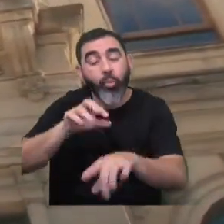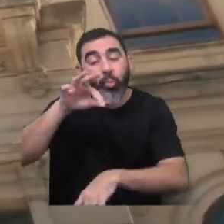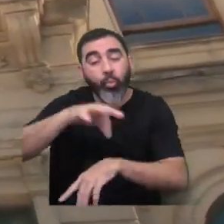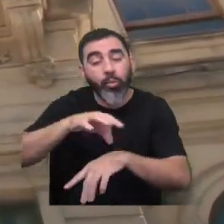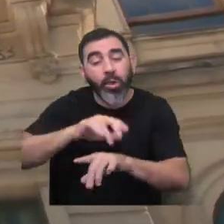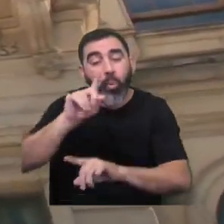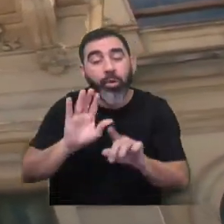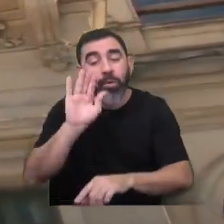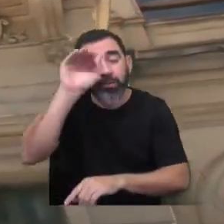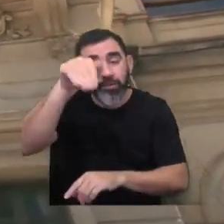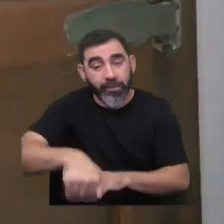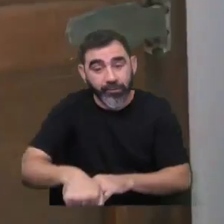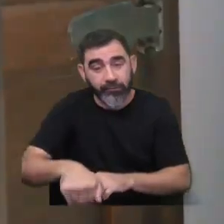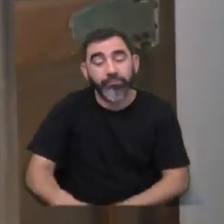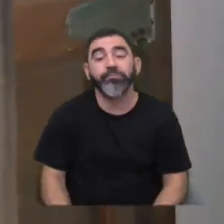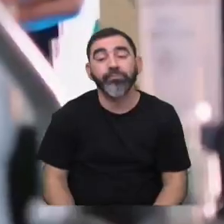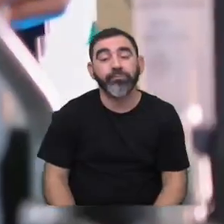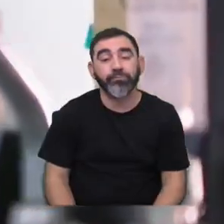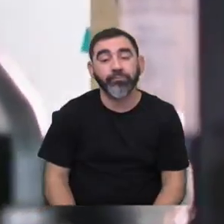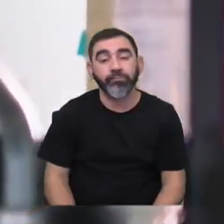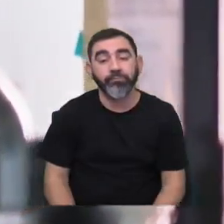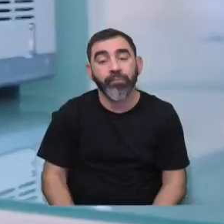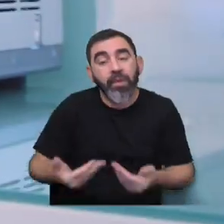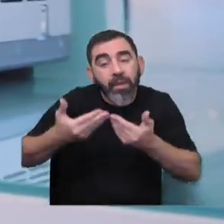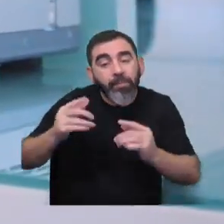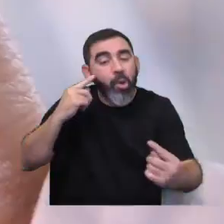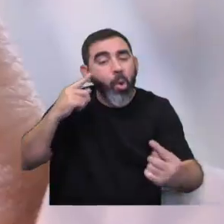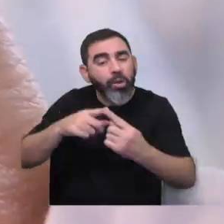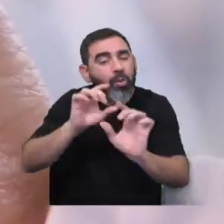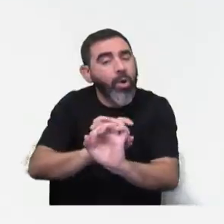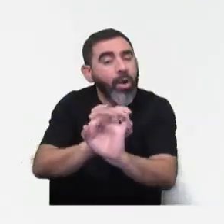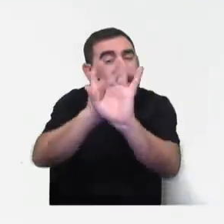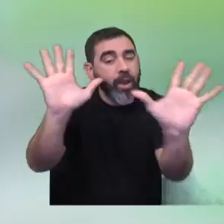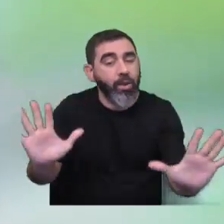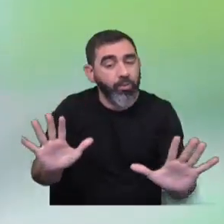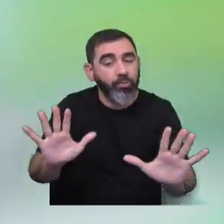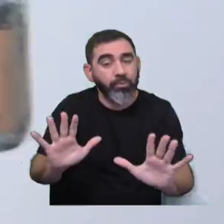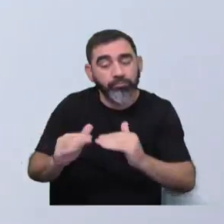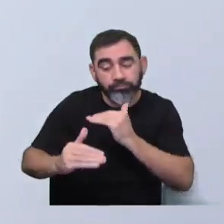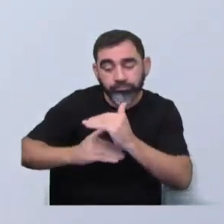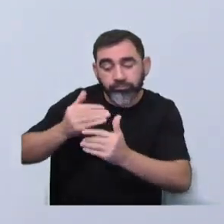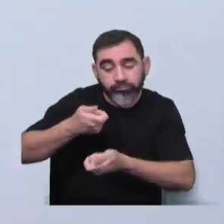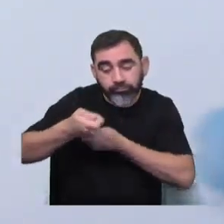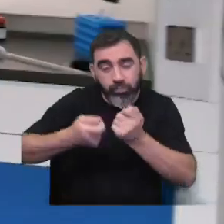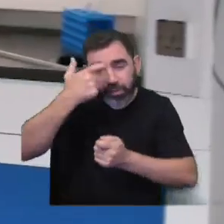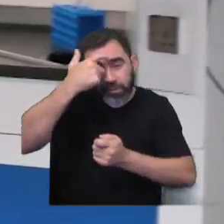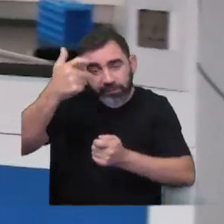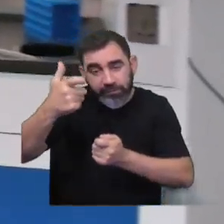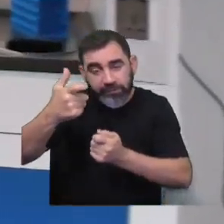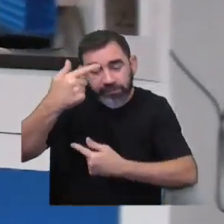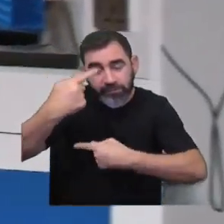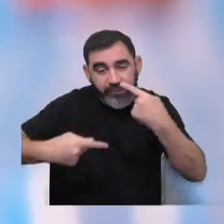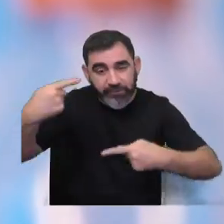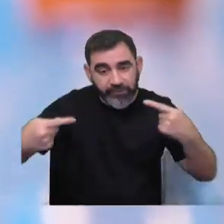la Universidad de la República. Nace con la misión clara de desarrollar e incorporar ciencia de carácter